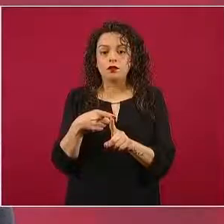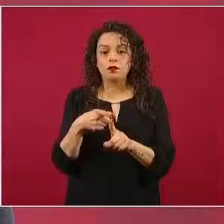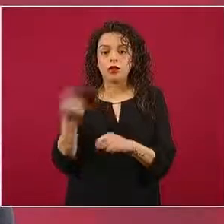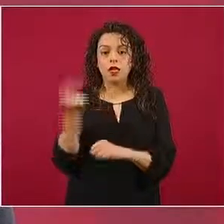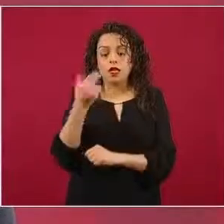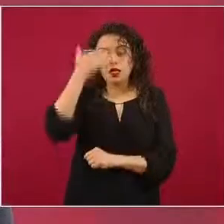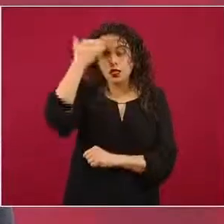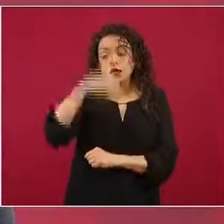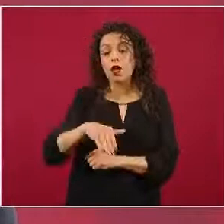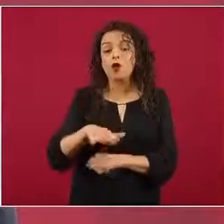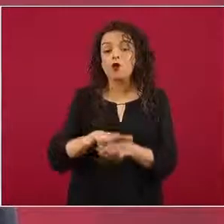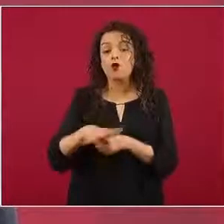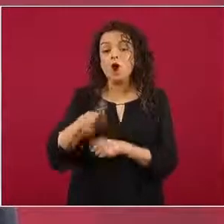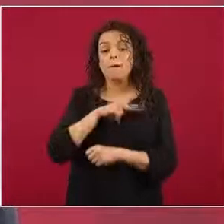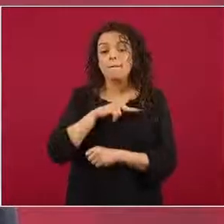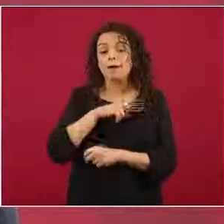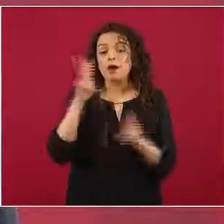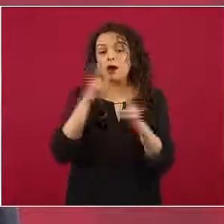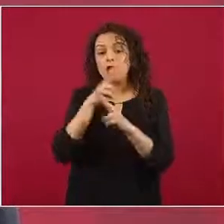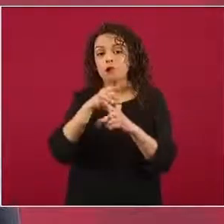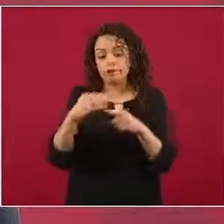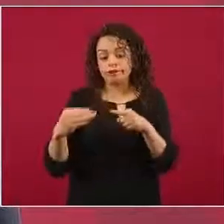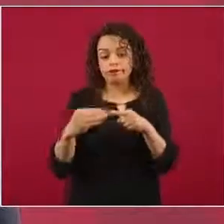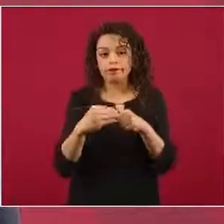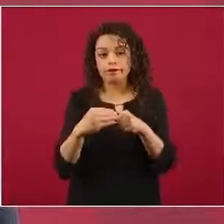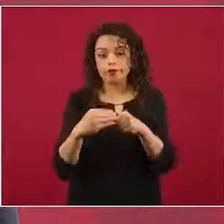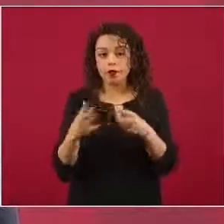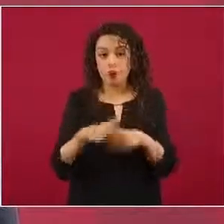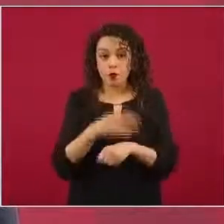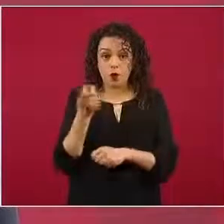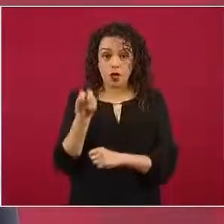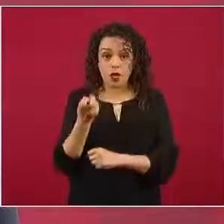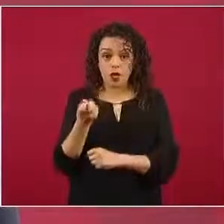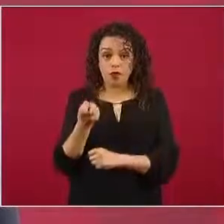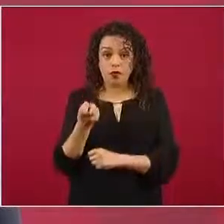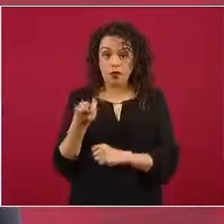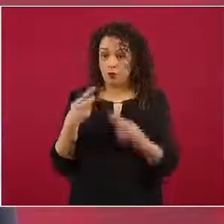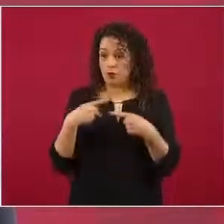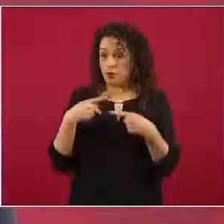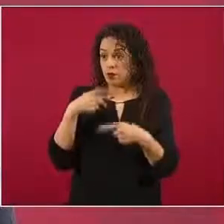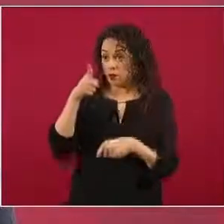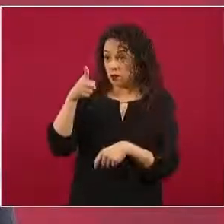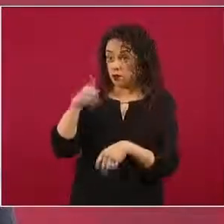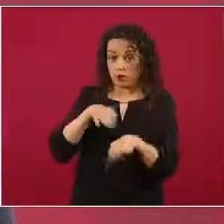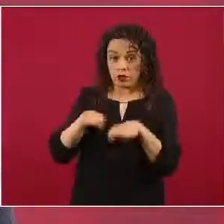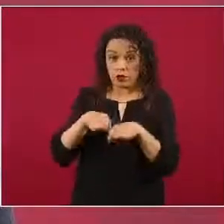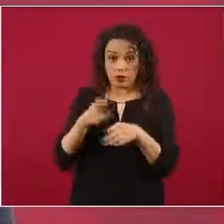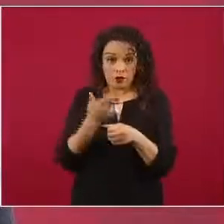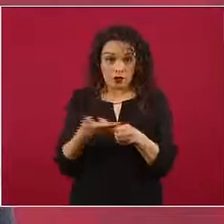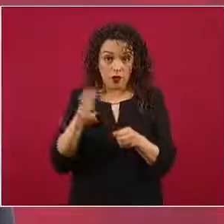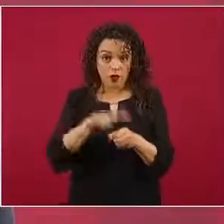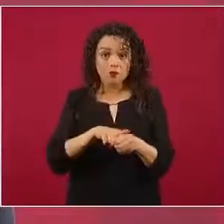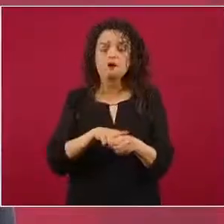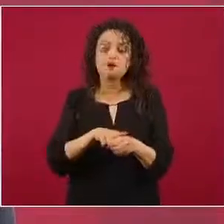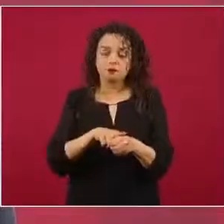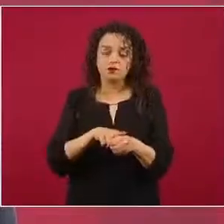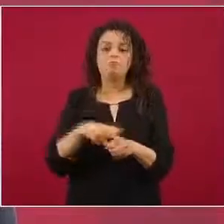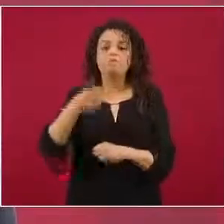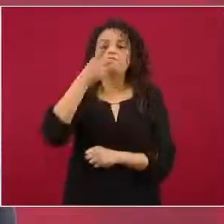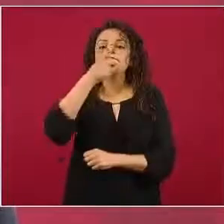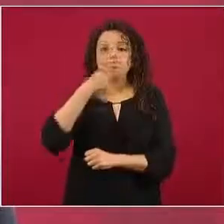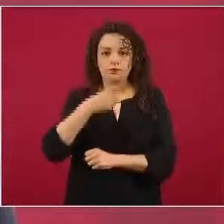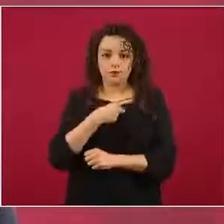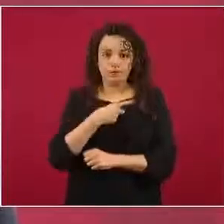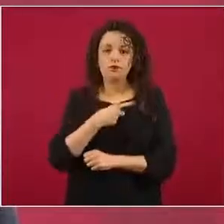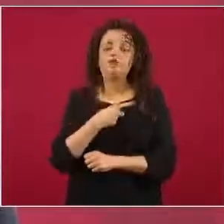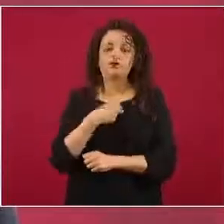mi oxigenación, porque en todo caso esto es algo que el profesional de la salud y la atención médica me lo va a dar a conocer o me lo